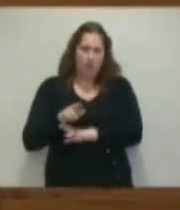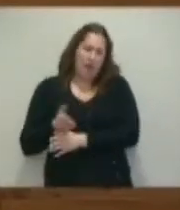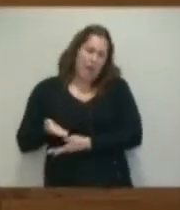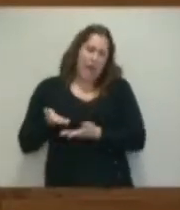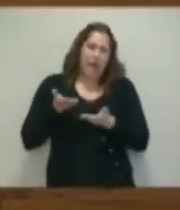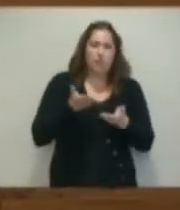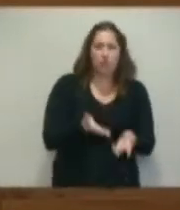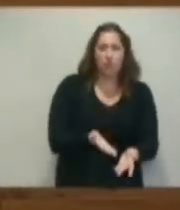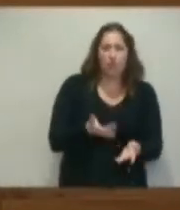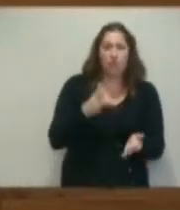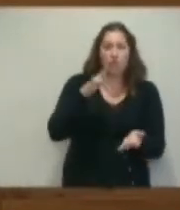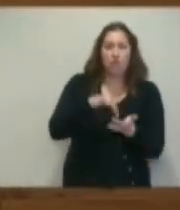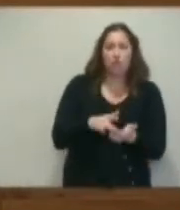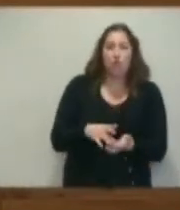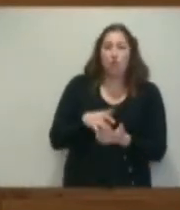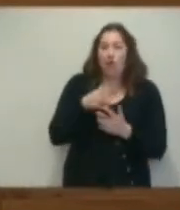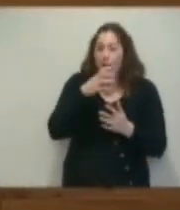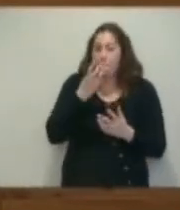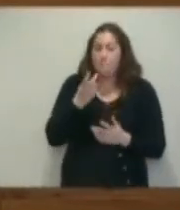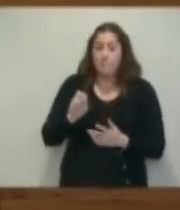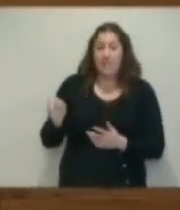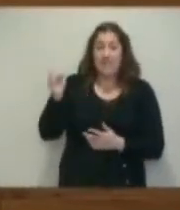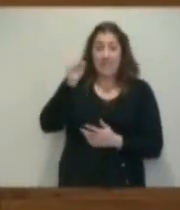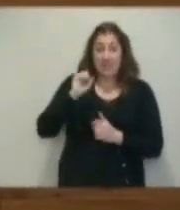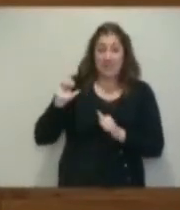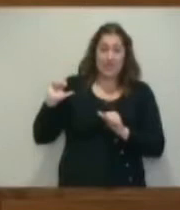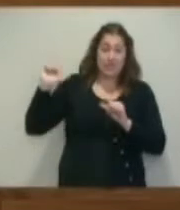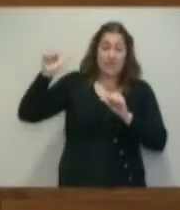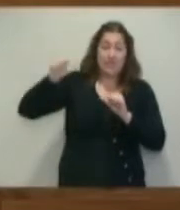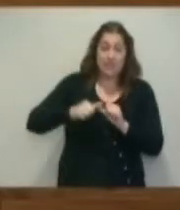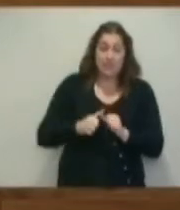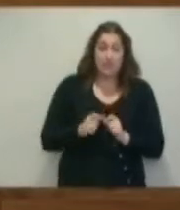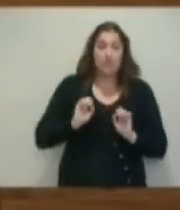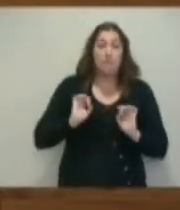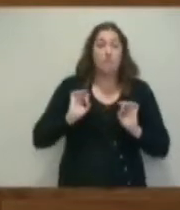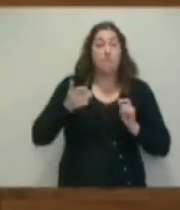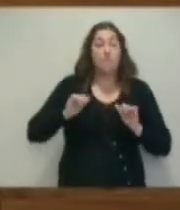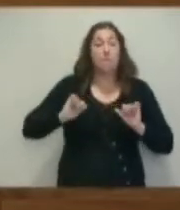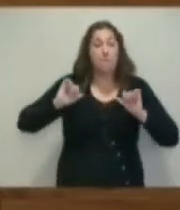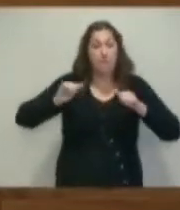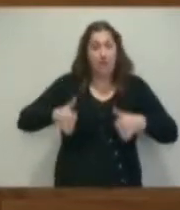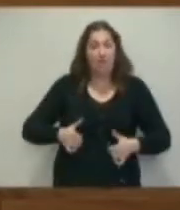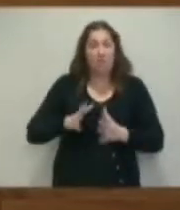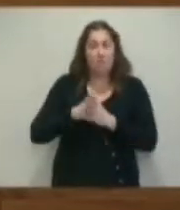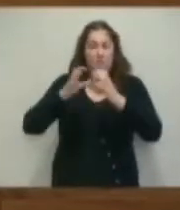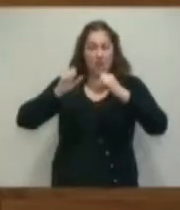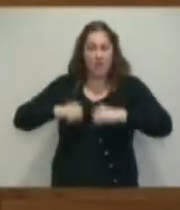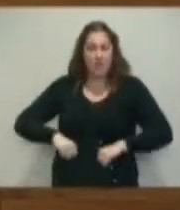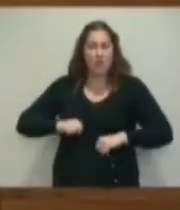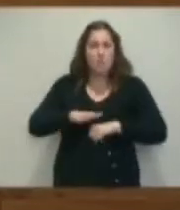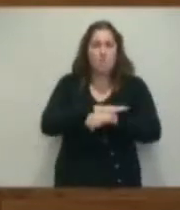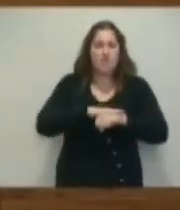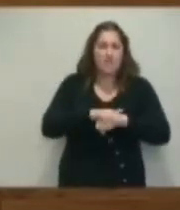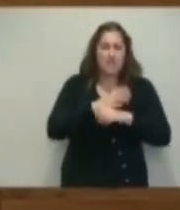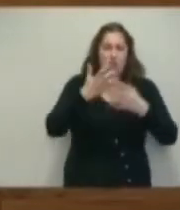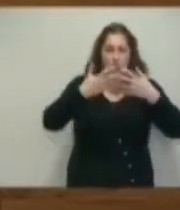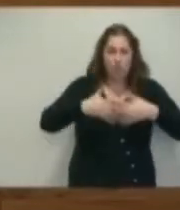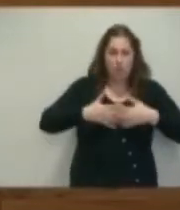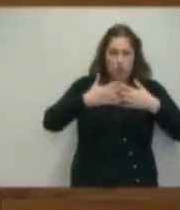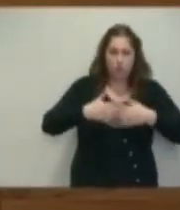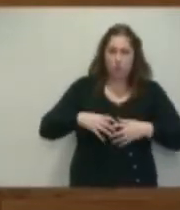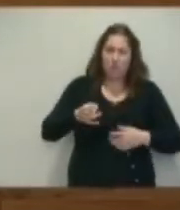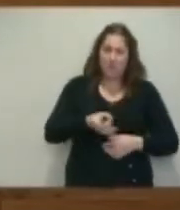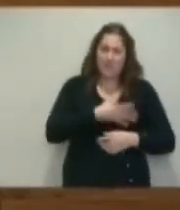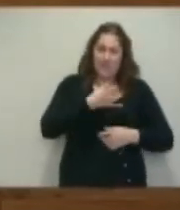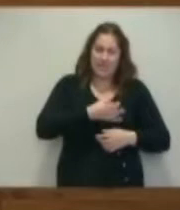décadas después de su inicio, el balance que podemos hacer de estos fondos pactados entre el Ministerio de Industria y los sindicatos, con el apoyo